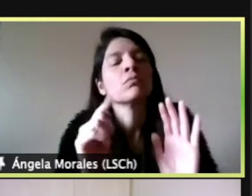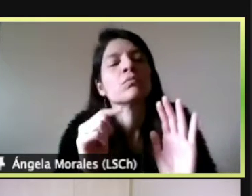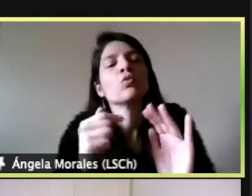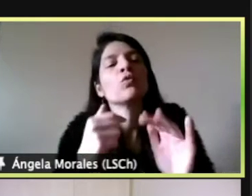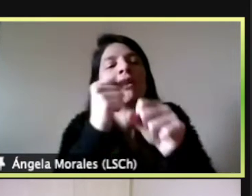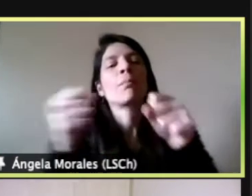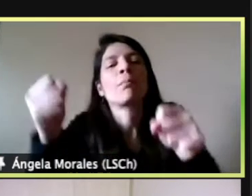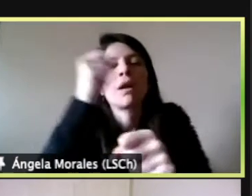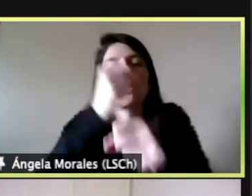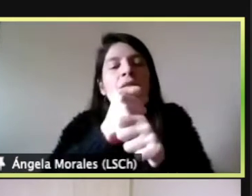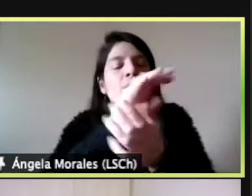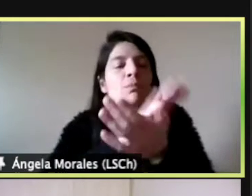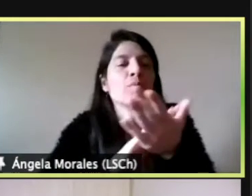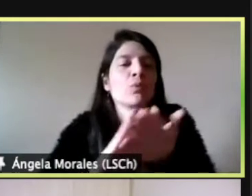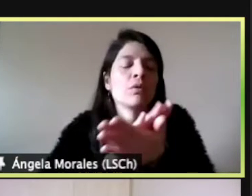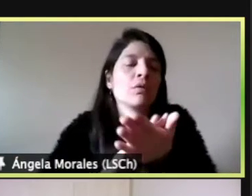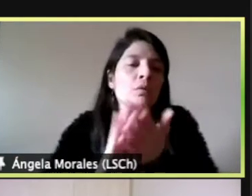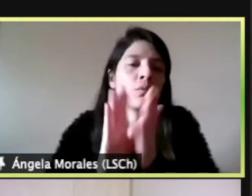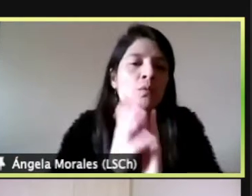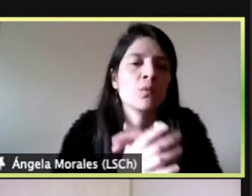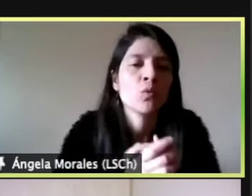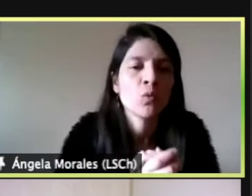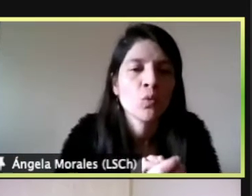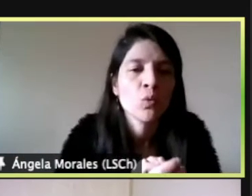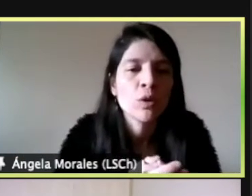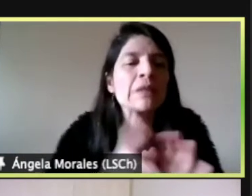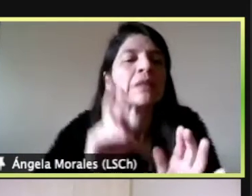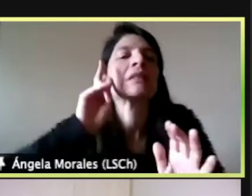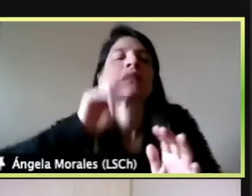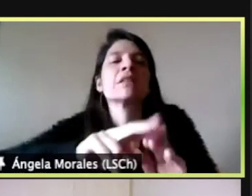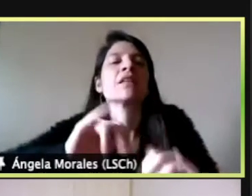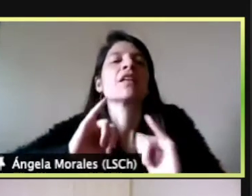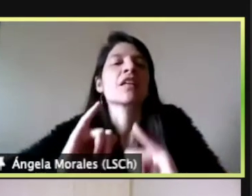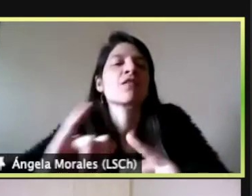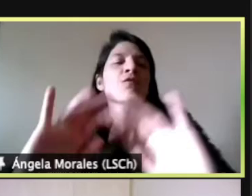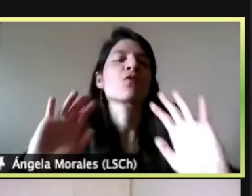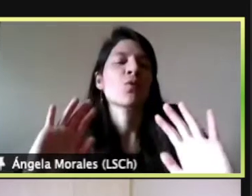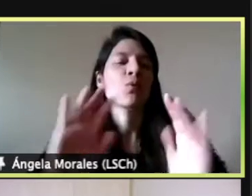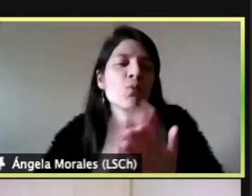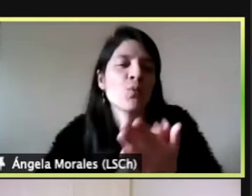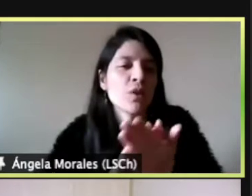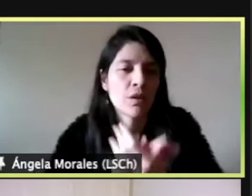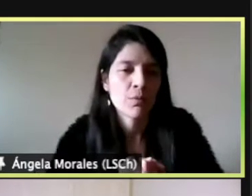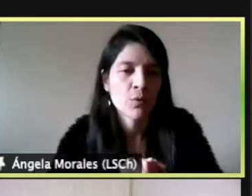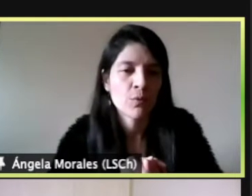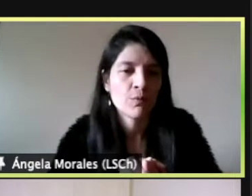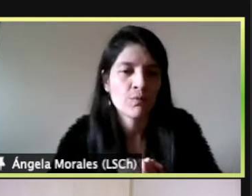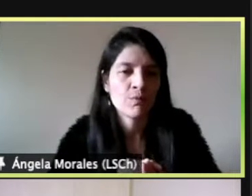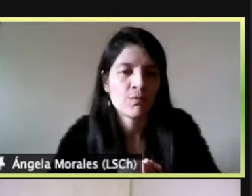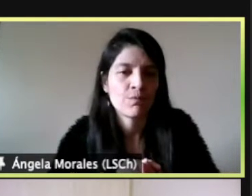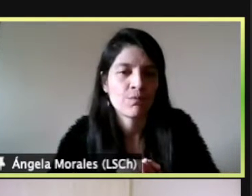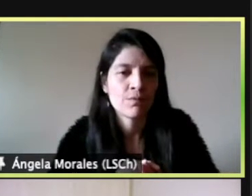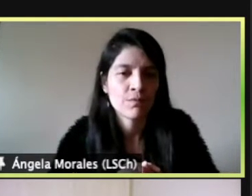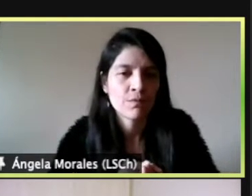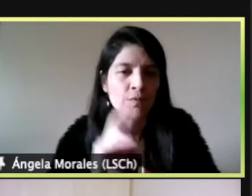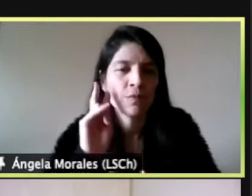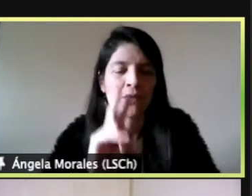ejemplo, sin info y terminar esto. Entonces, si me da un error,